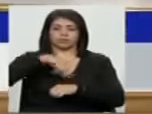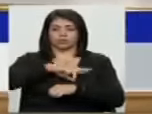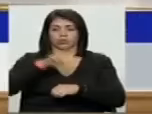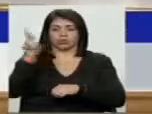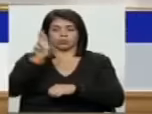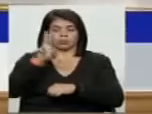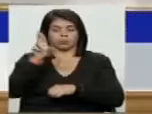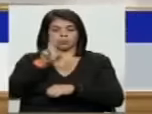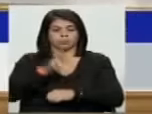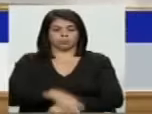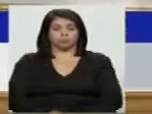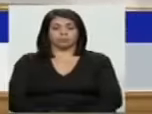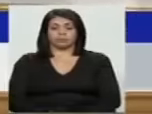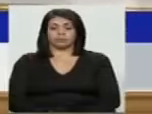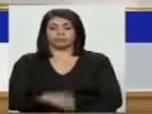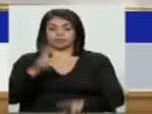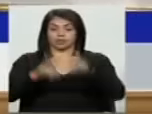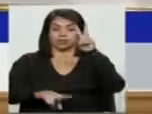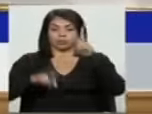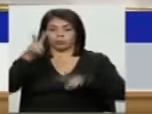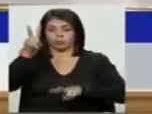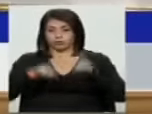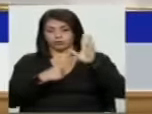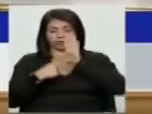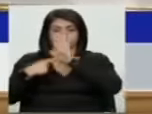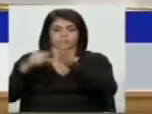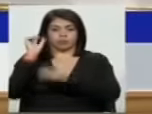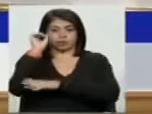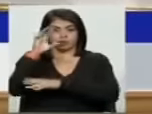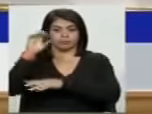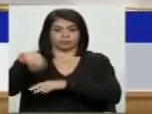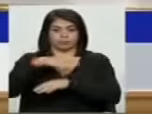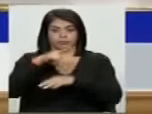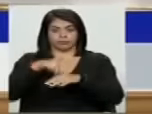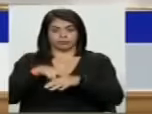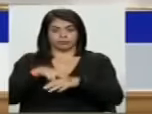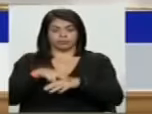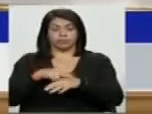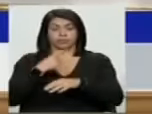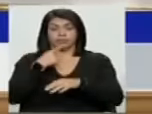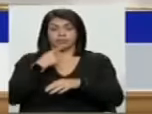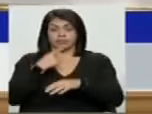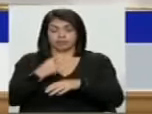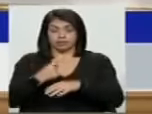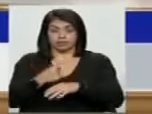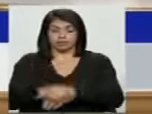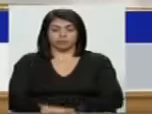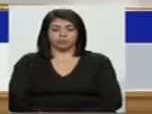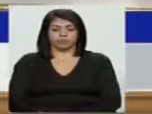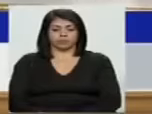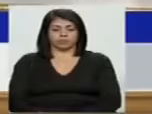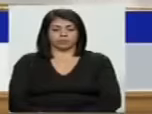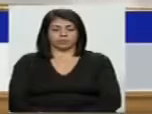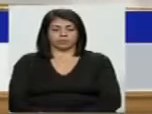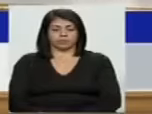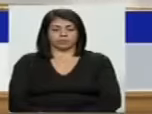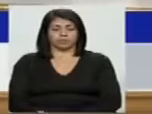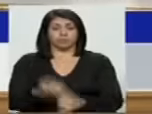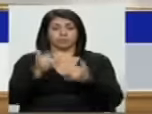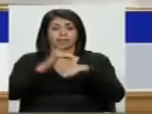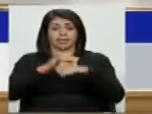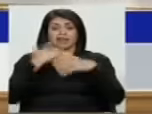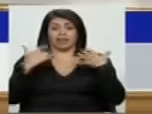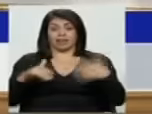República, en la exposición correspondiente al Parlamento, planteamos que frente a la